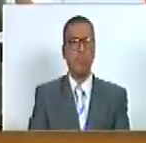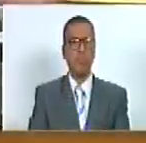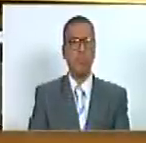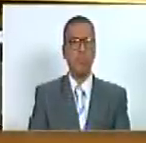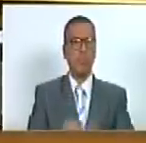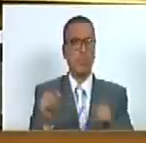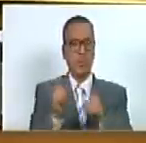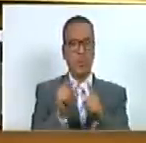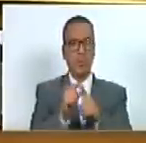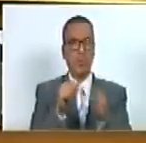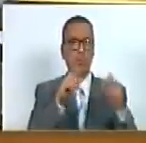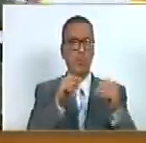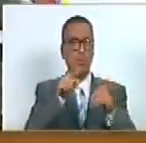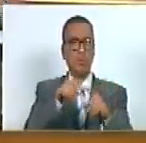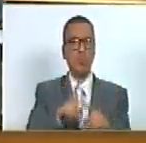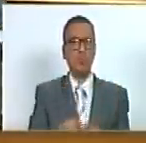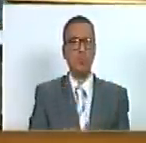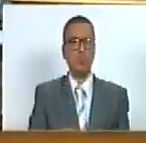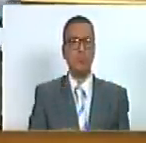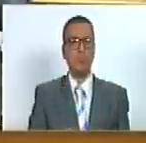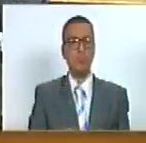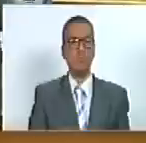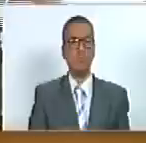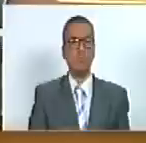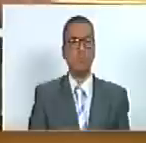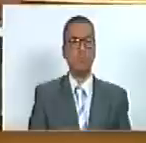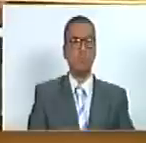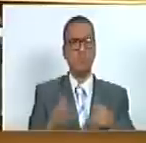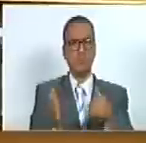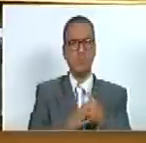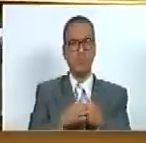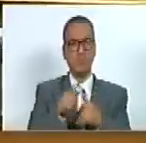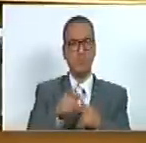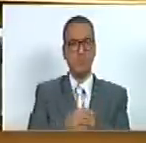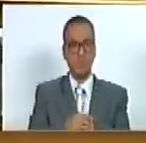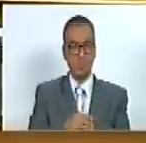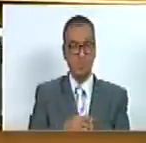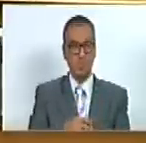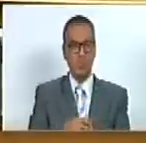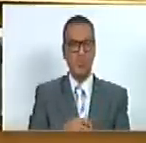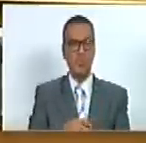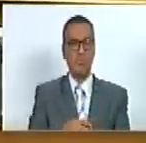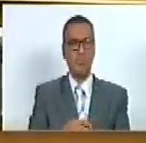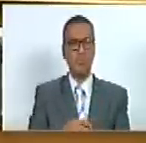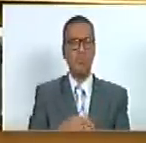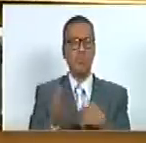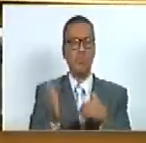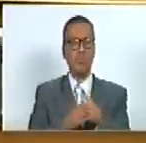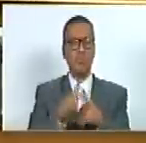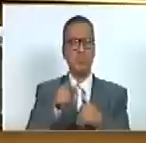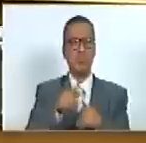Nadie más ha anotado el derecho de palabra. Se va a cerrar. Se cierra.